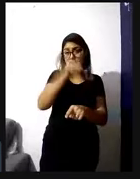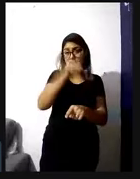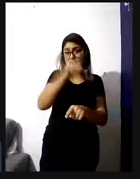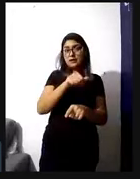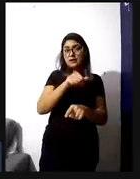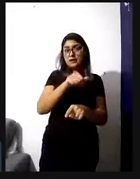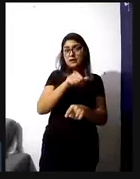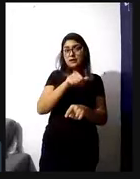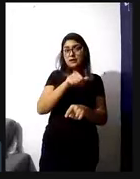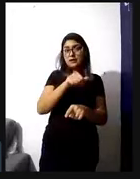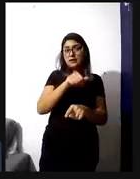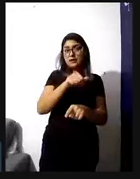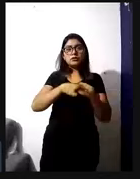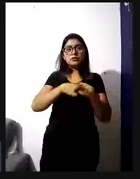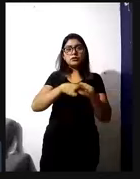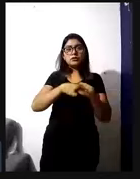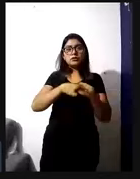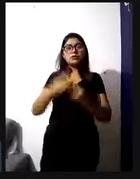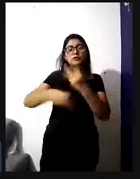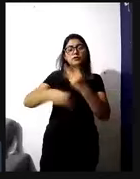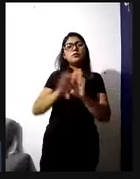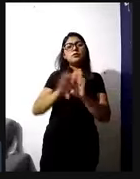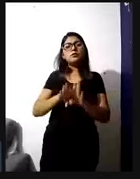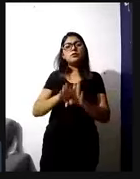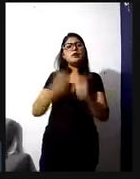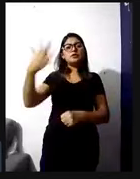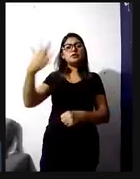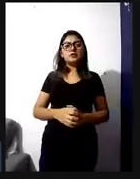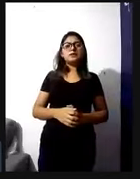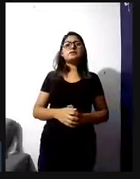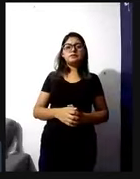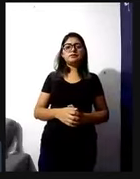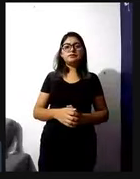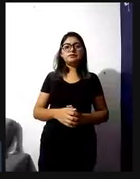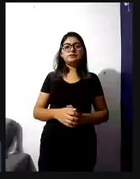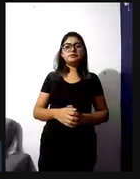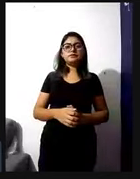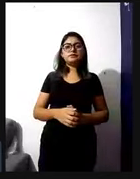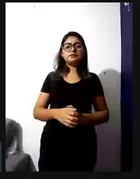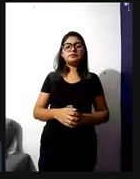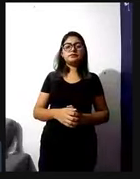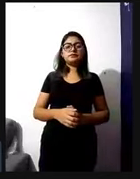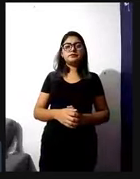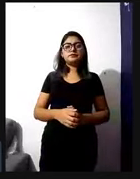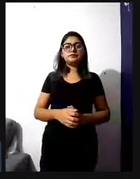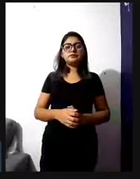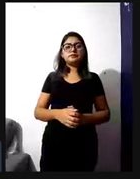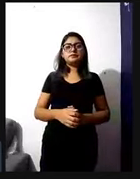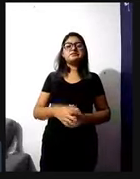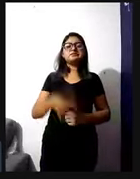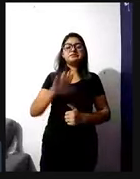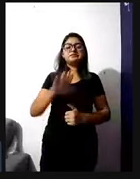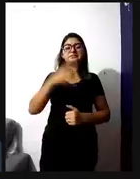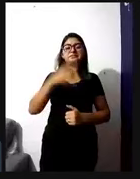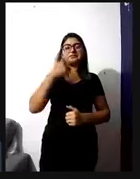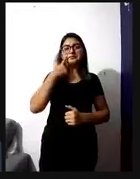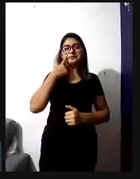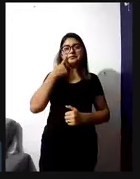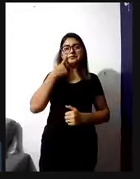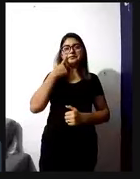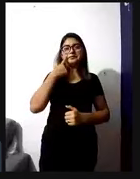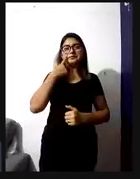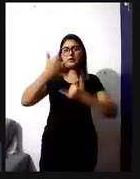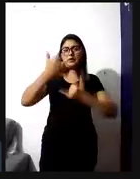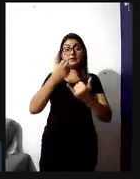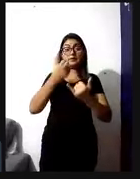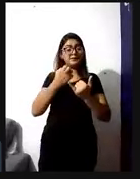siempre va a ser la llave para cualquier tipo de integración. Hay actividades